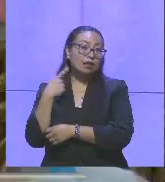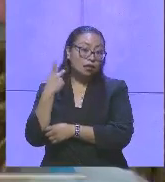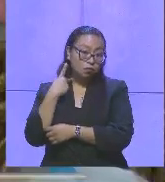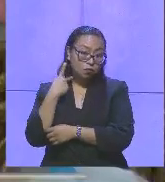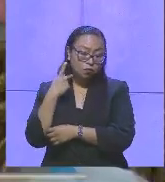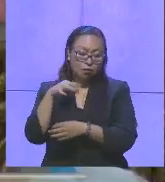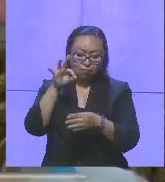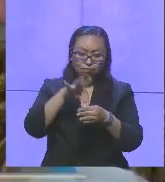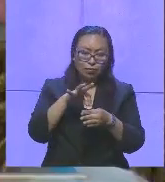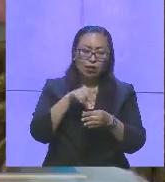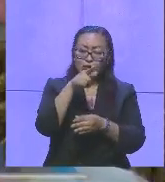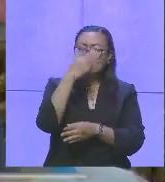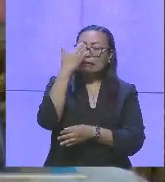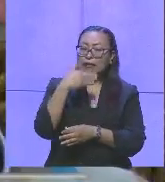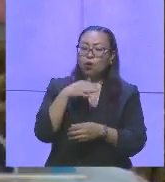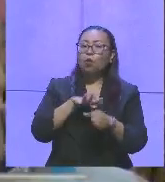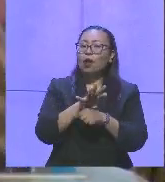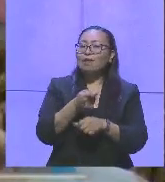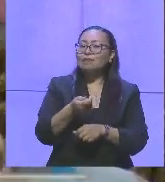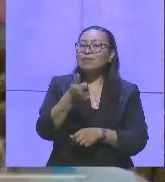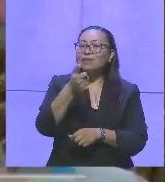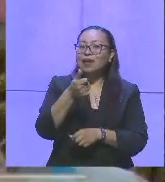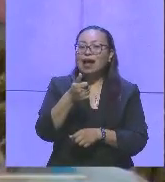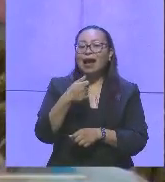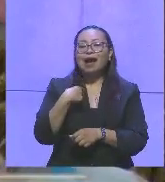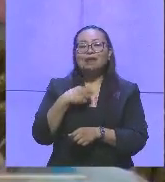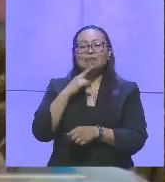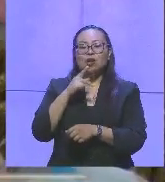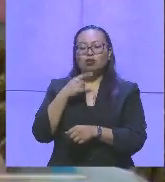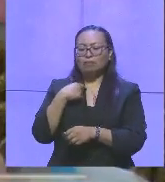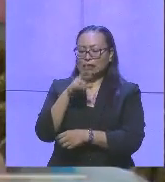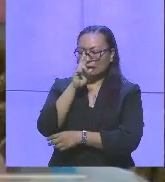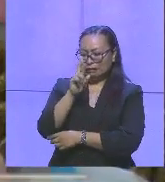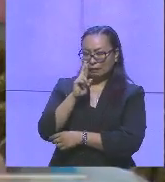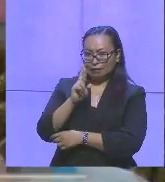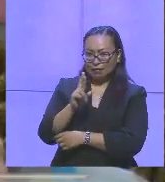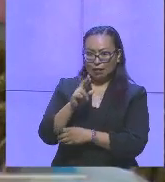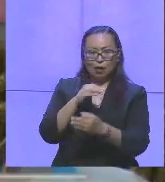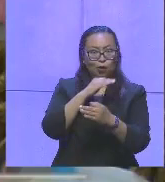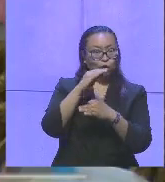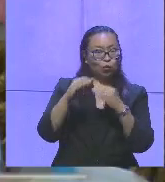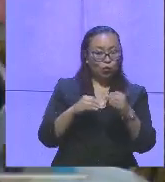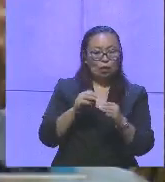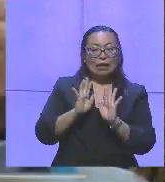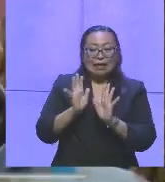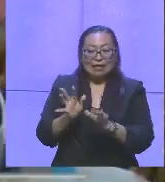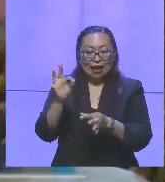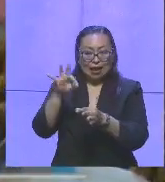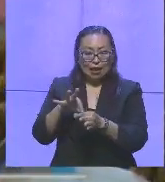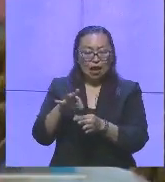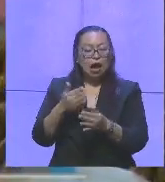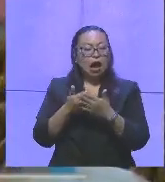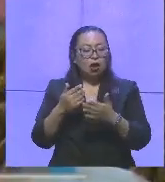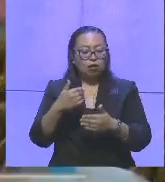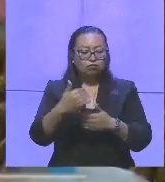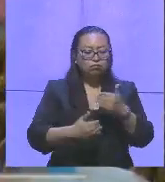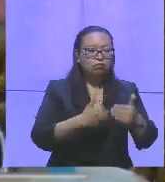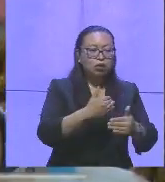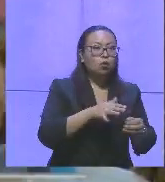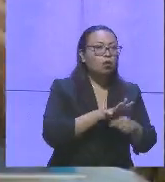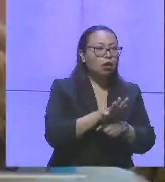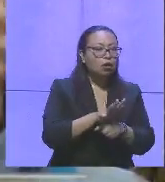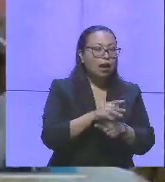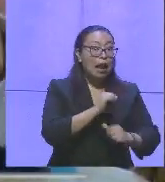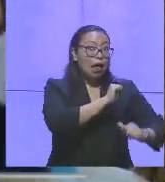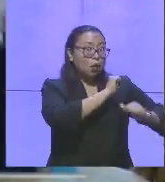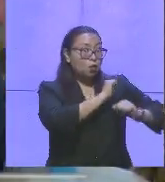grandes principios rectores es la conservación de los actos válidamente celebrados. Entonces, el paso que tiene que dar una